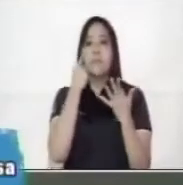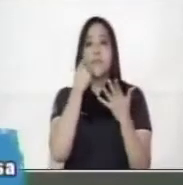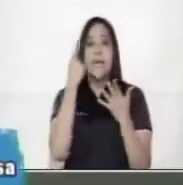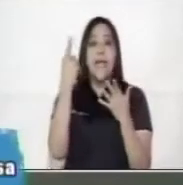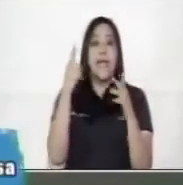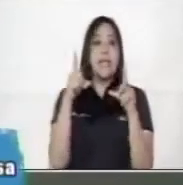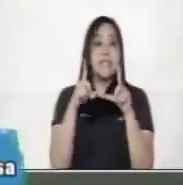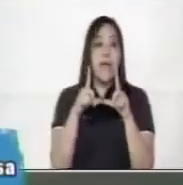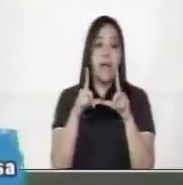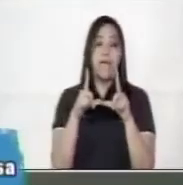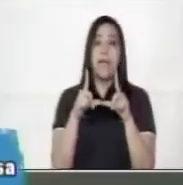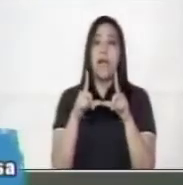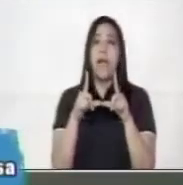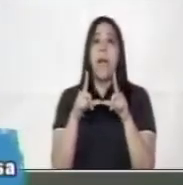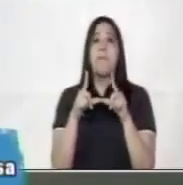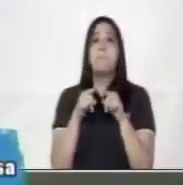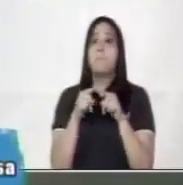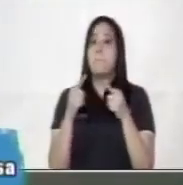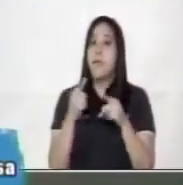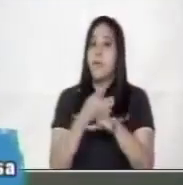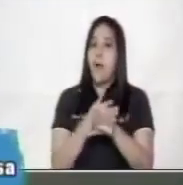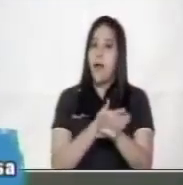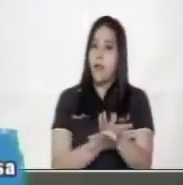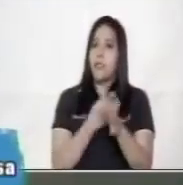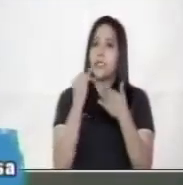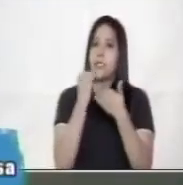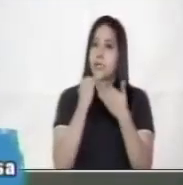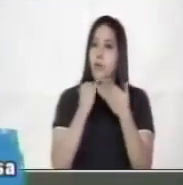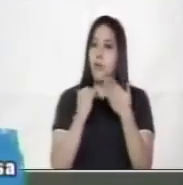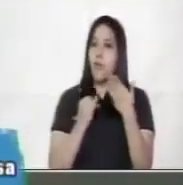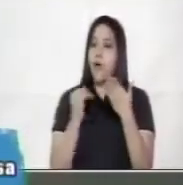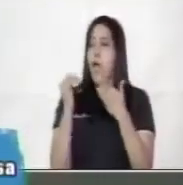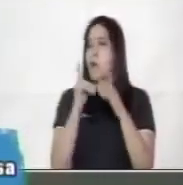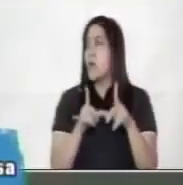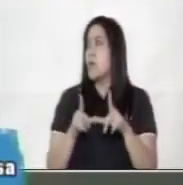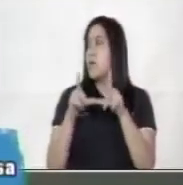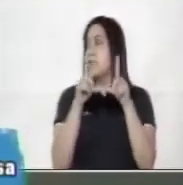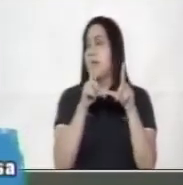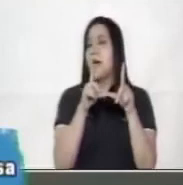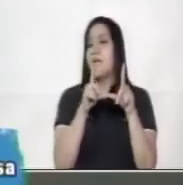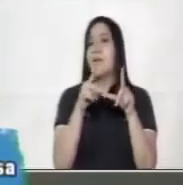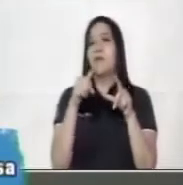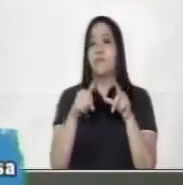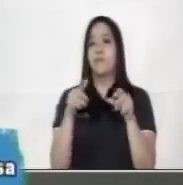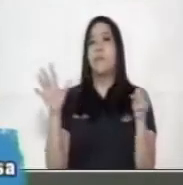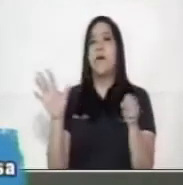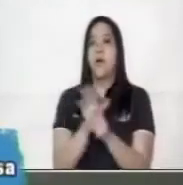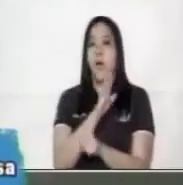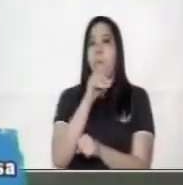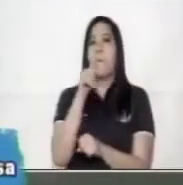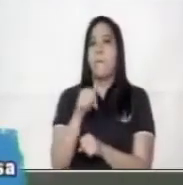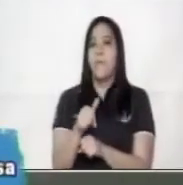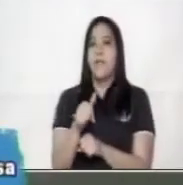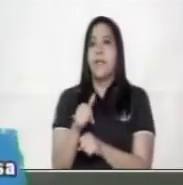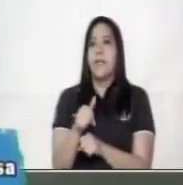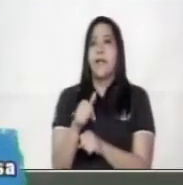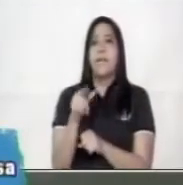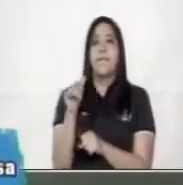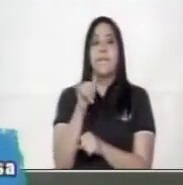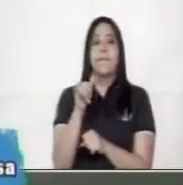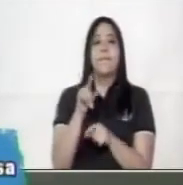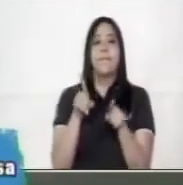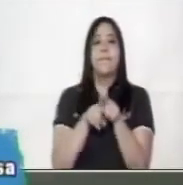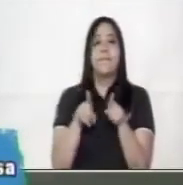tabla. Pero antes de dibujar la gráfica para esta tabla, vamos a completar para una ecuación en